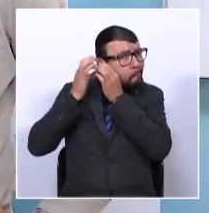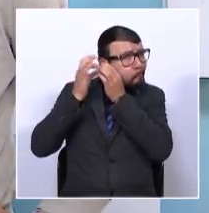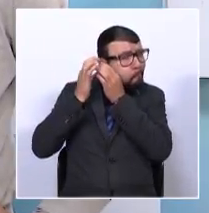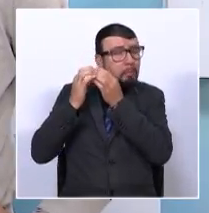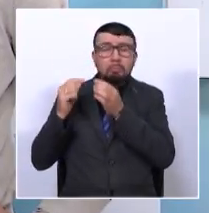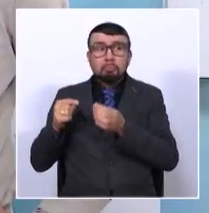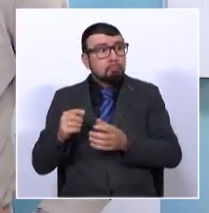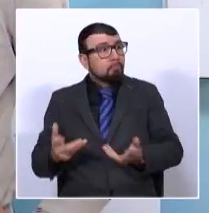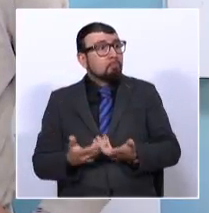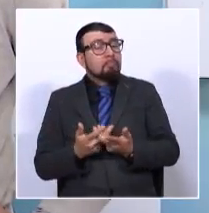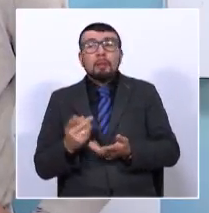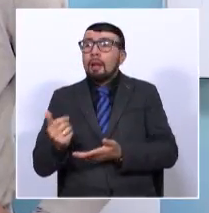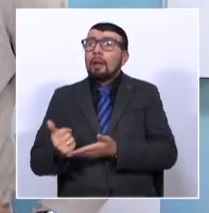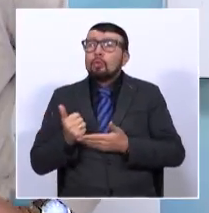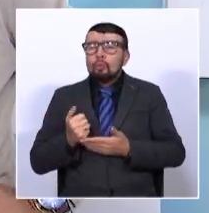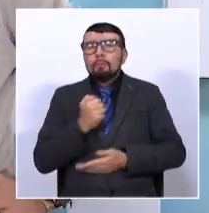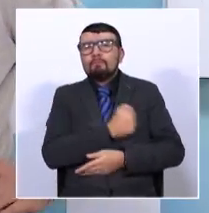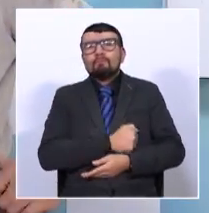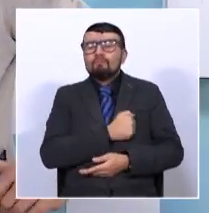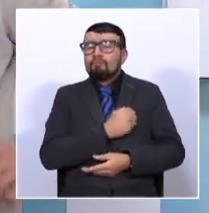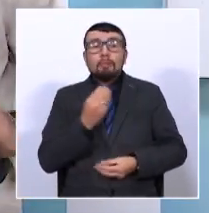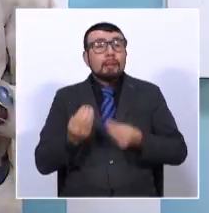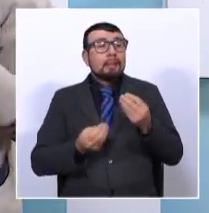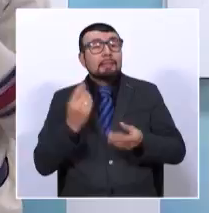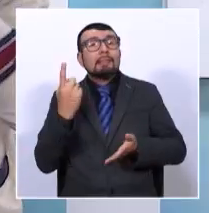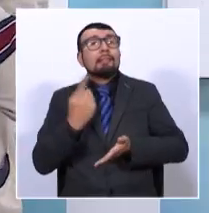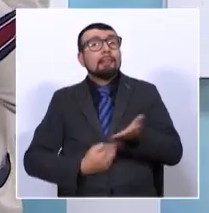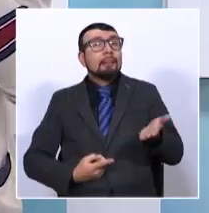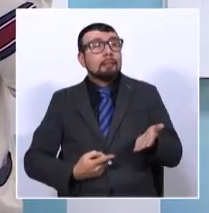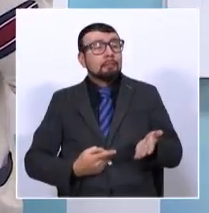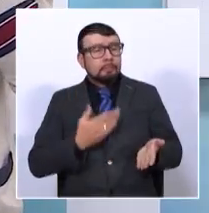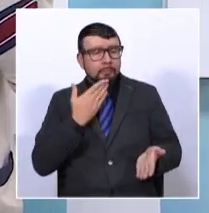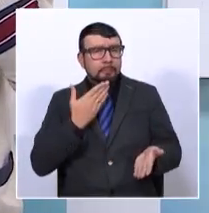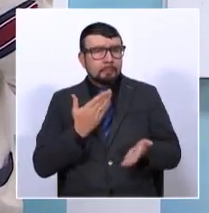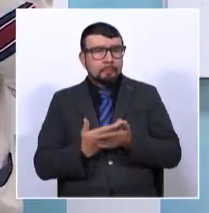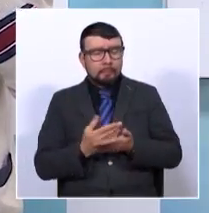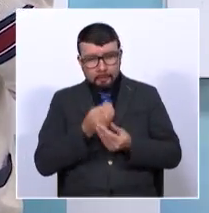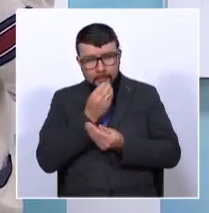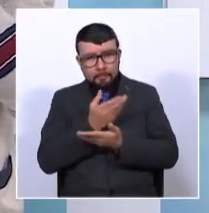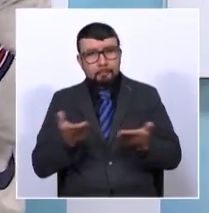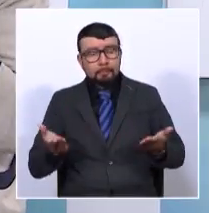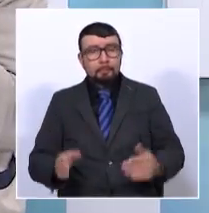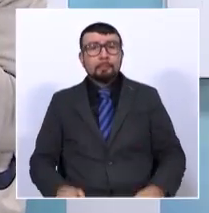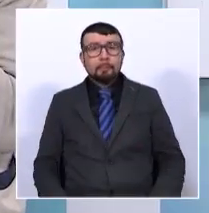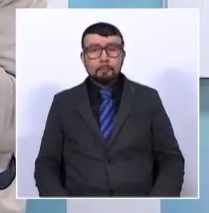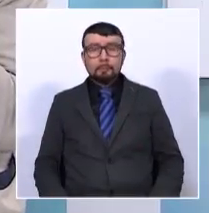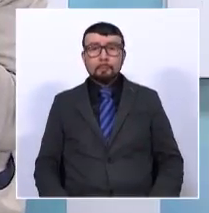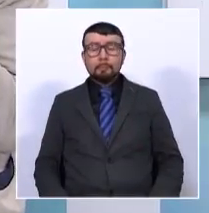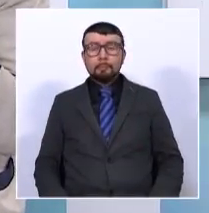hacer nada. Ayúdeme, por favor, ¿qué debo hacer? ¿Qué debo hacer? Muchas gracias y bendiciones.